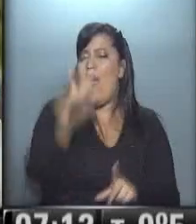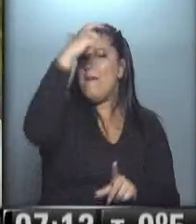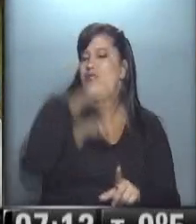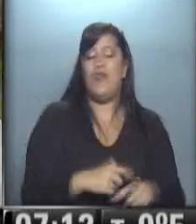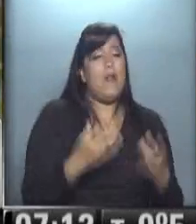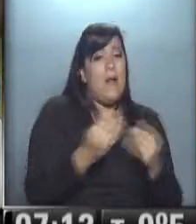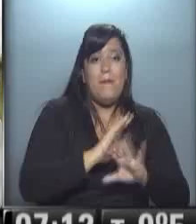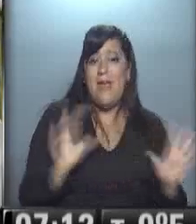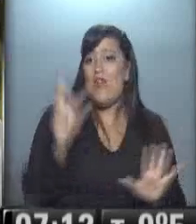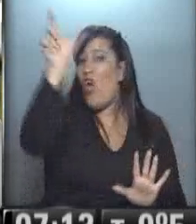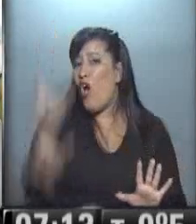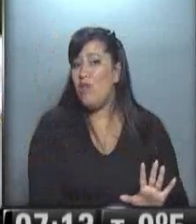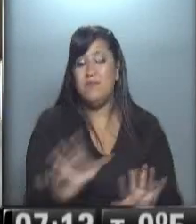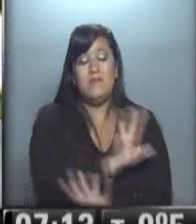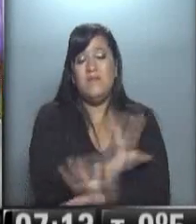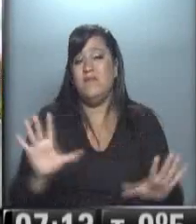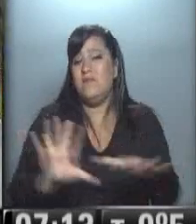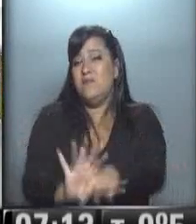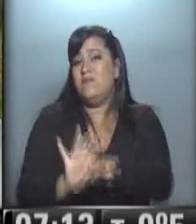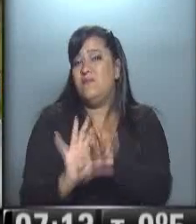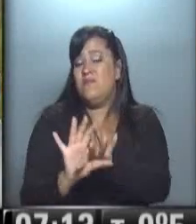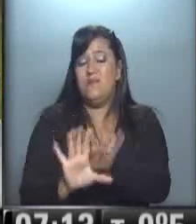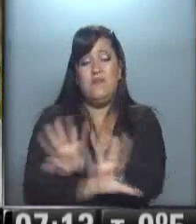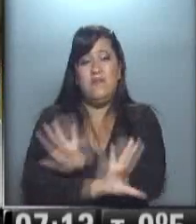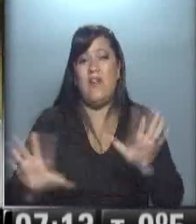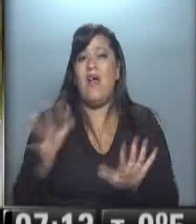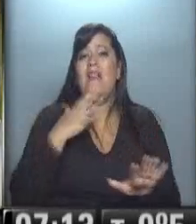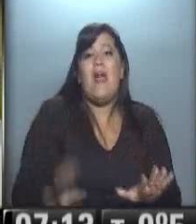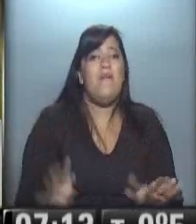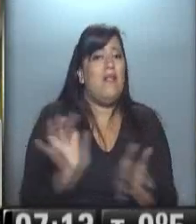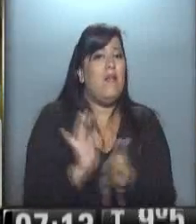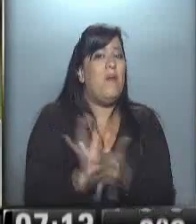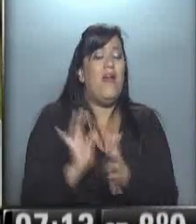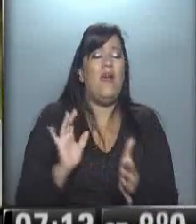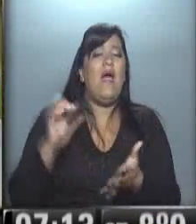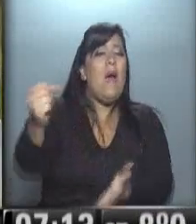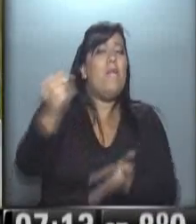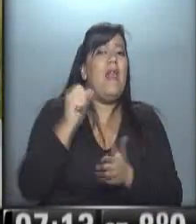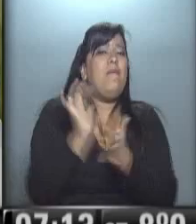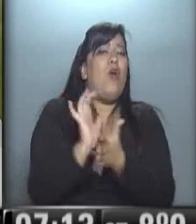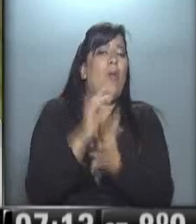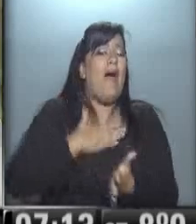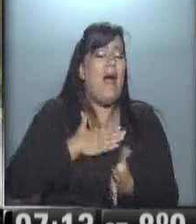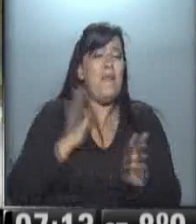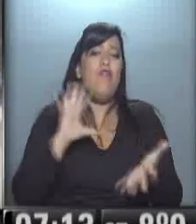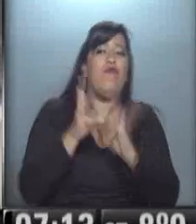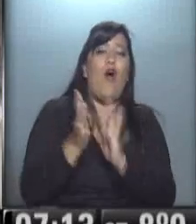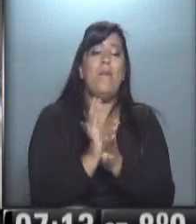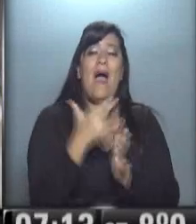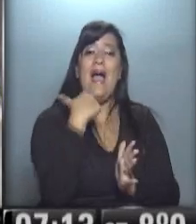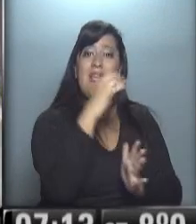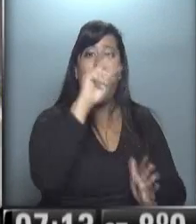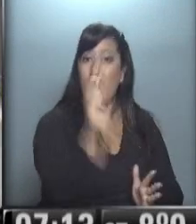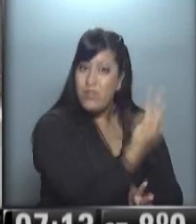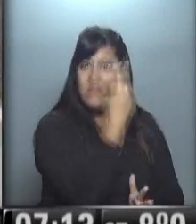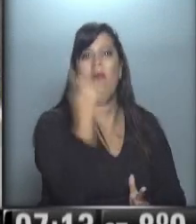chico excepcional, realmente. Es un premio que me da la vida de tener a Laura, mi hija, de alguna manera, en lo que está en